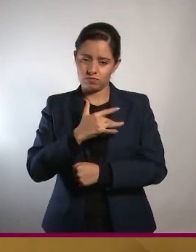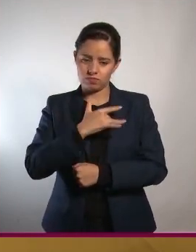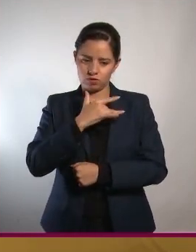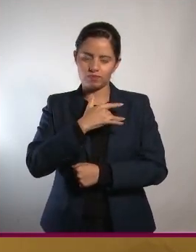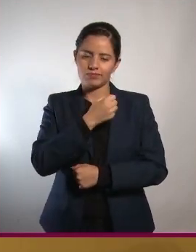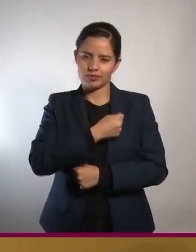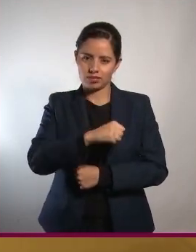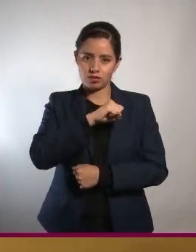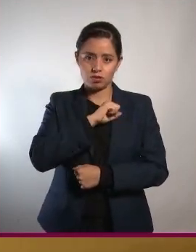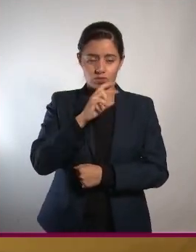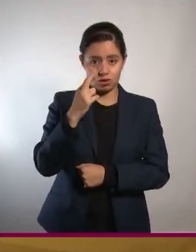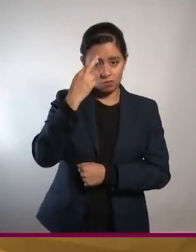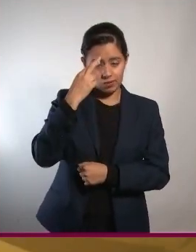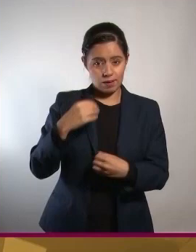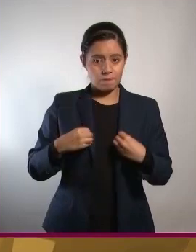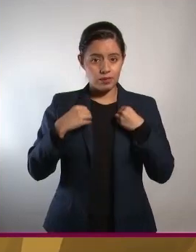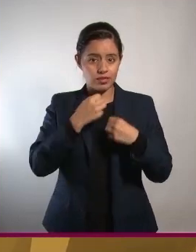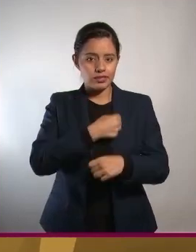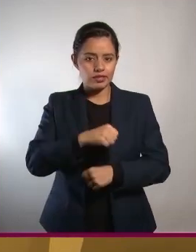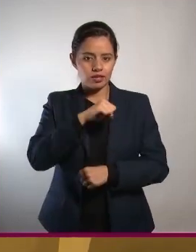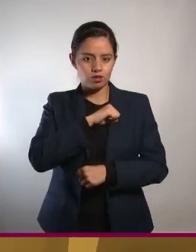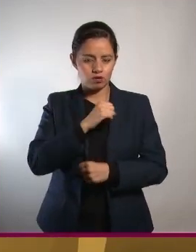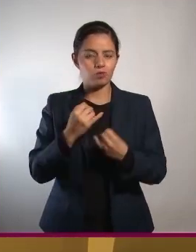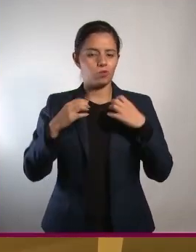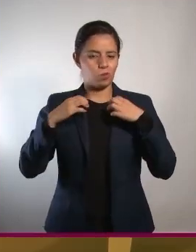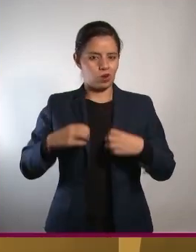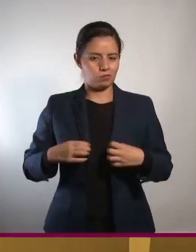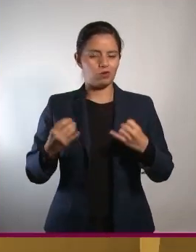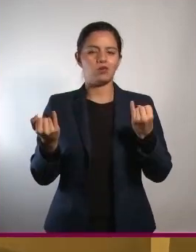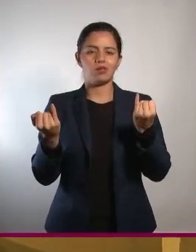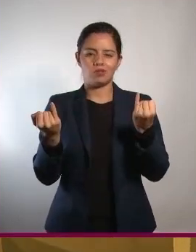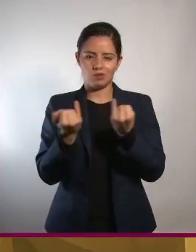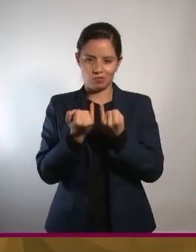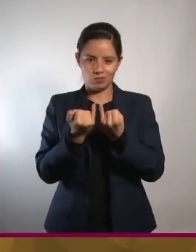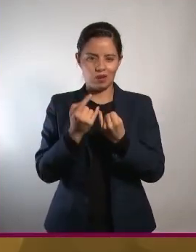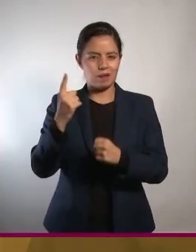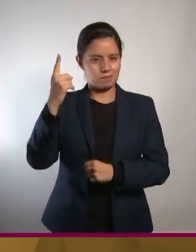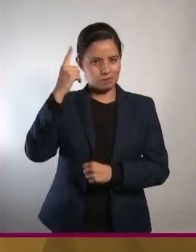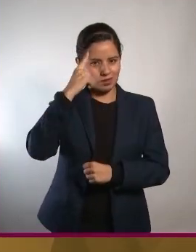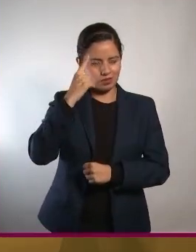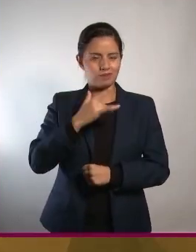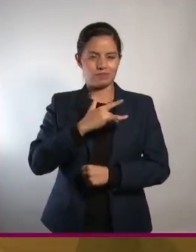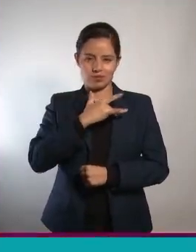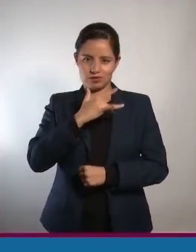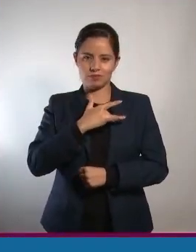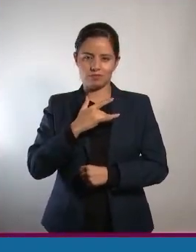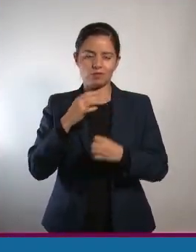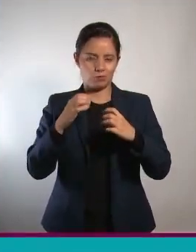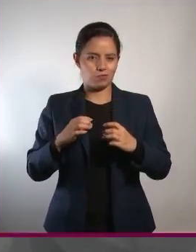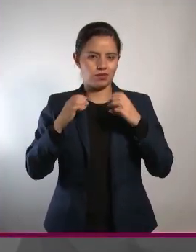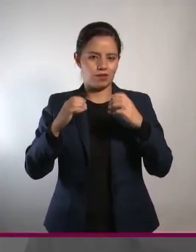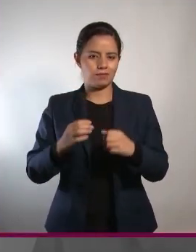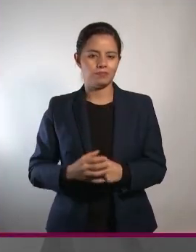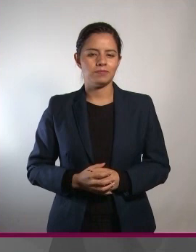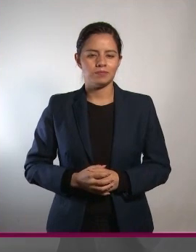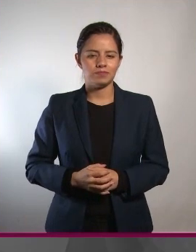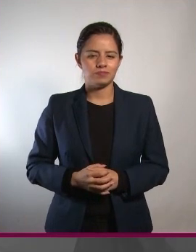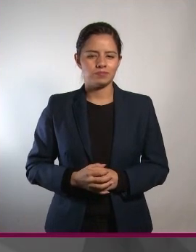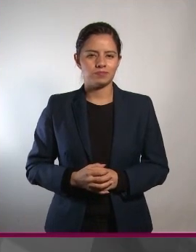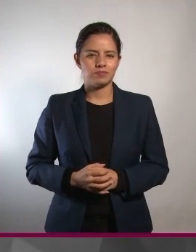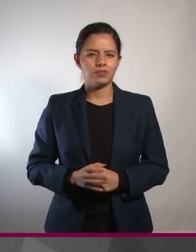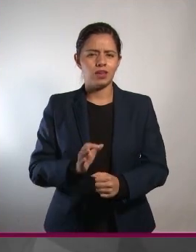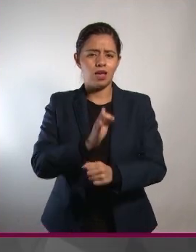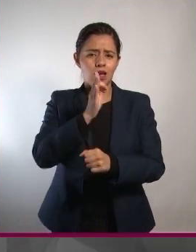una vida saludable requiere que cuidemos de nuestro cuerpo tanto como cuidamos de nuestra mente y emociones. ¿Qué hacer en